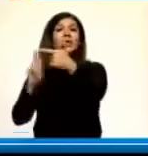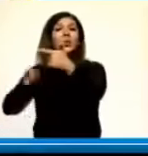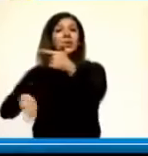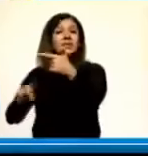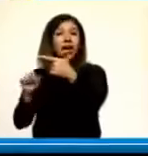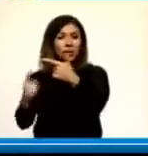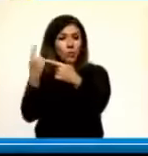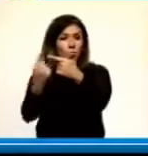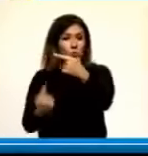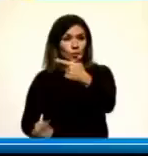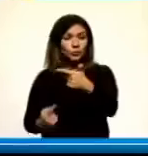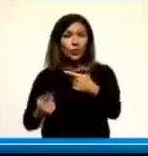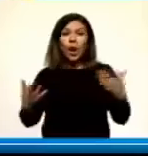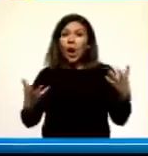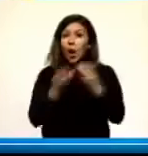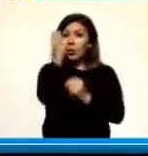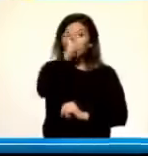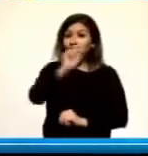escribe